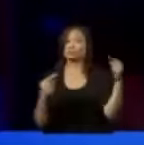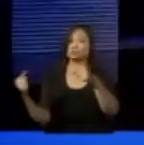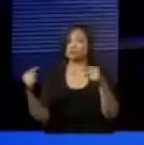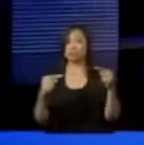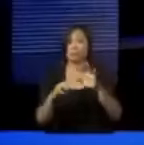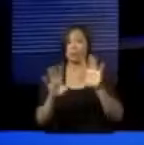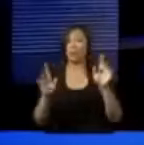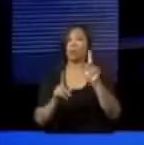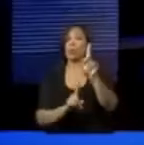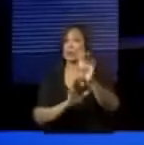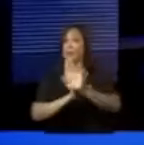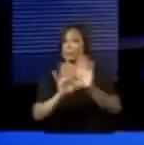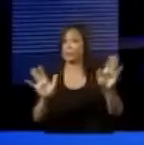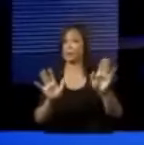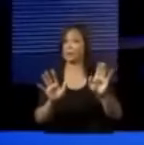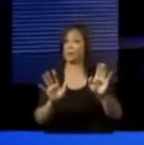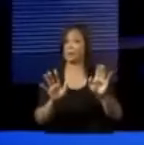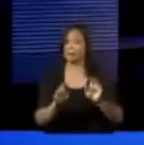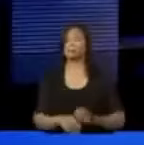a réplica y no hay contrarréplica.